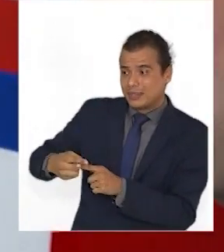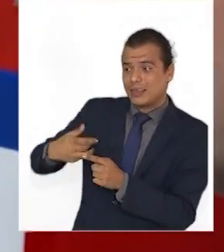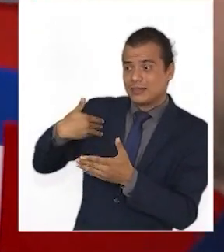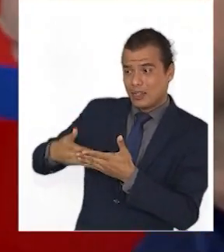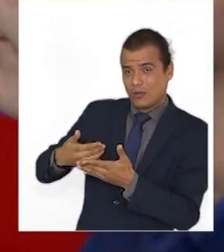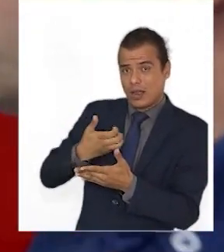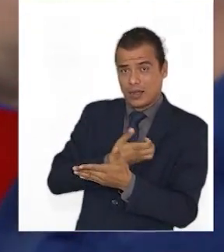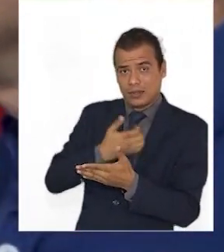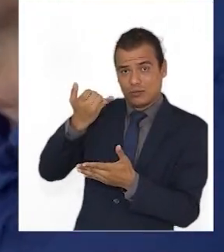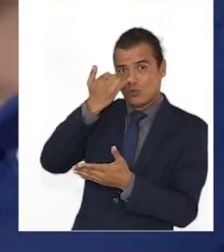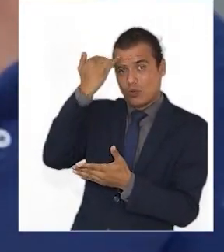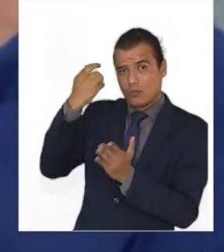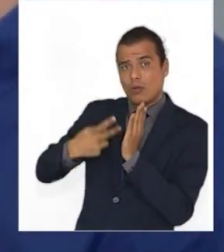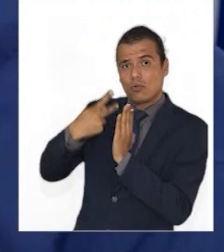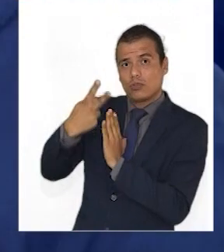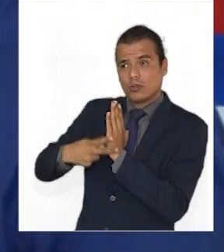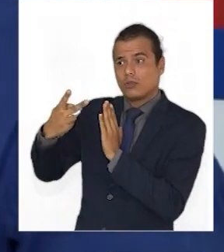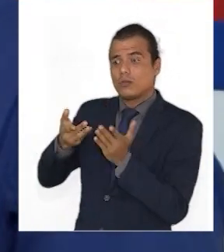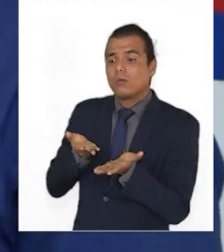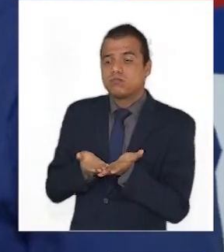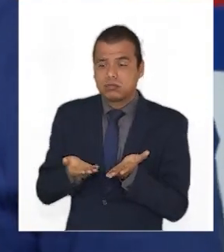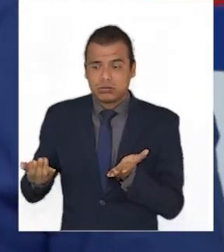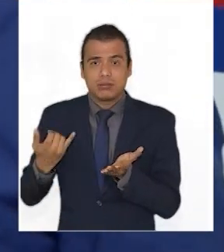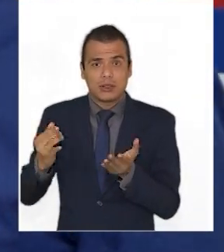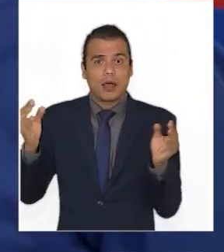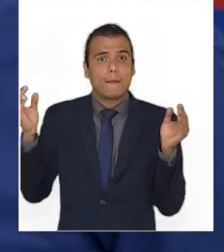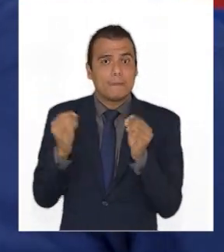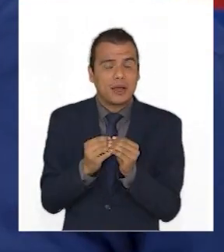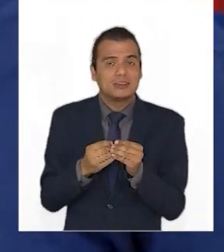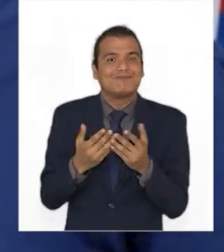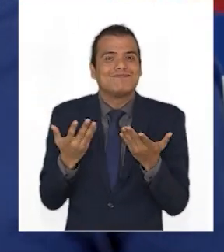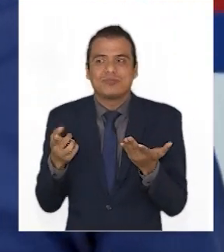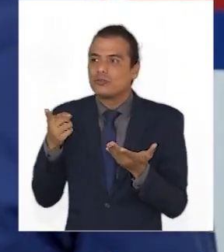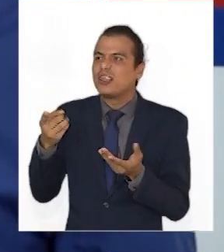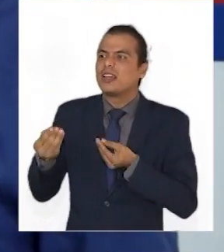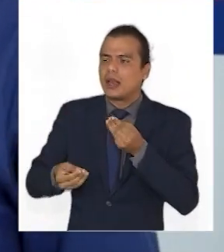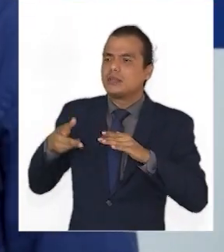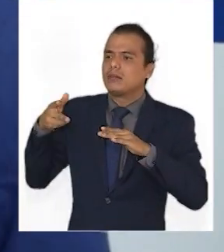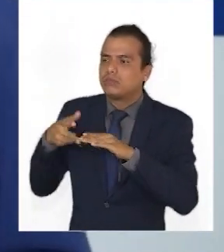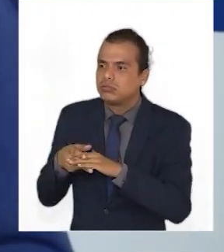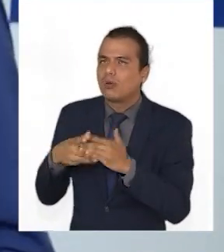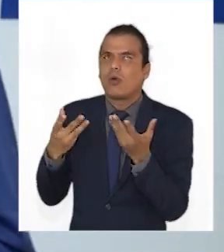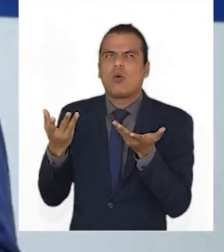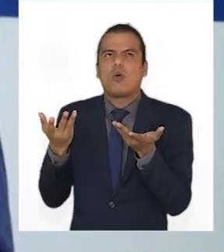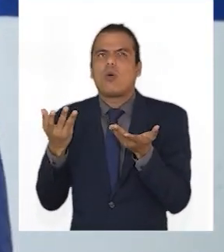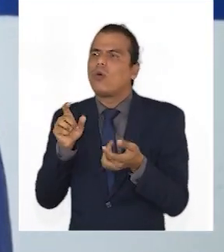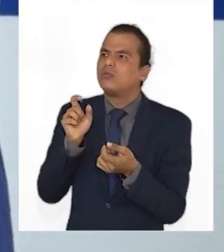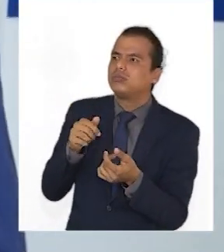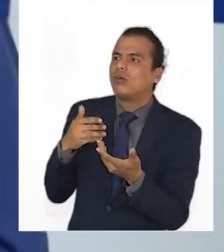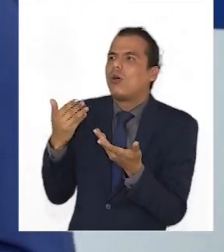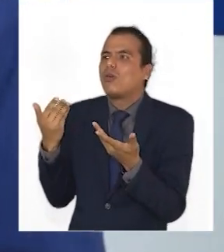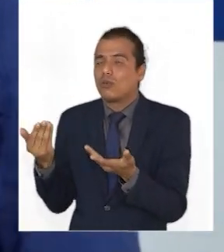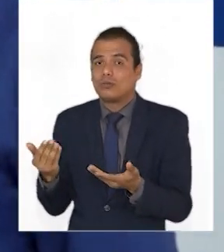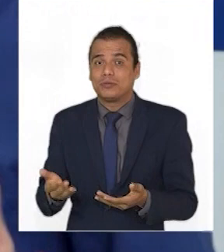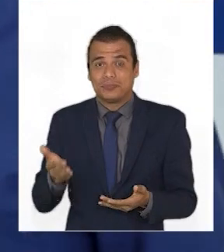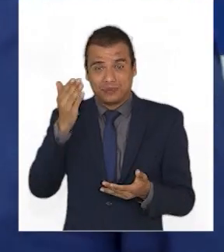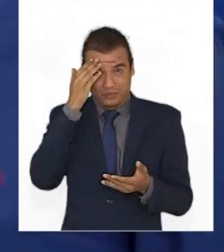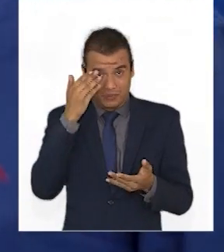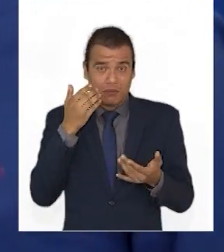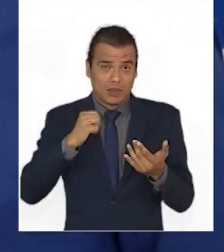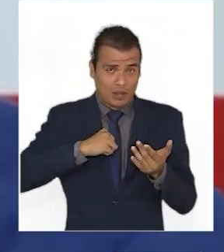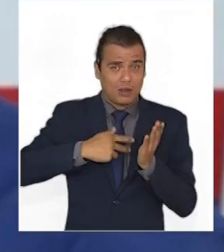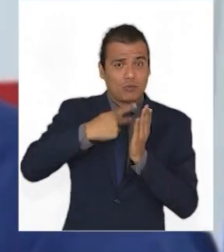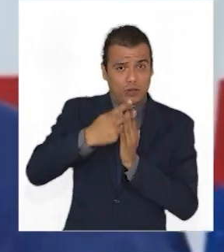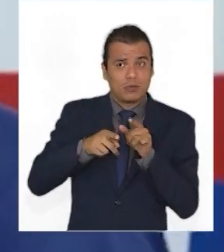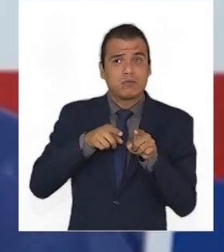otros proyectos va a hacer para mejorar la movilidad de Cali? Pues las megaobras no se han terminado y ahorita el actual alcalde, con el empréstito